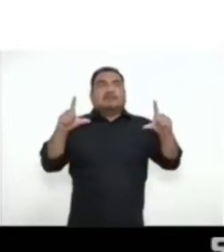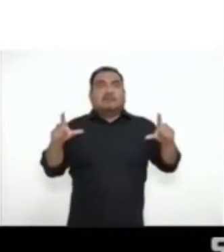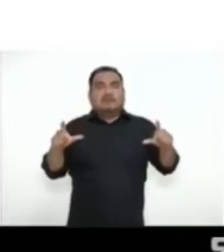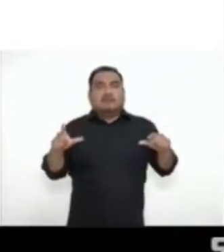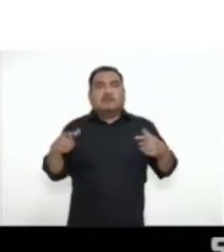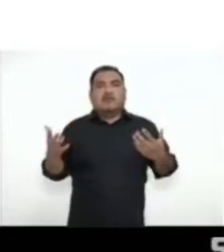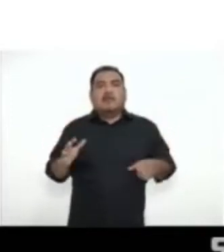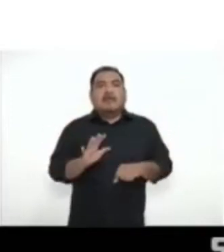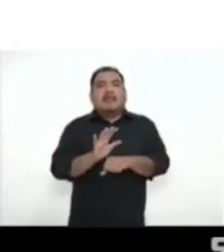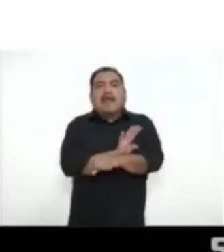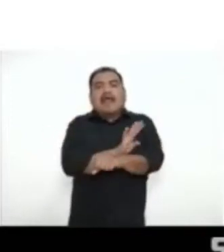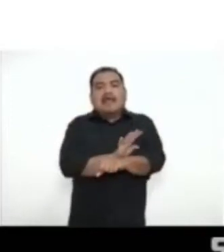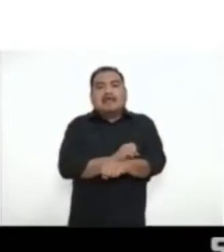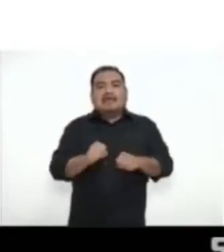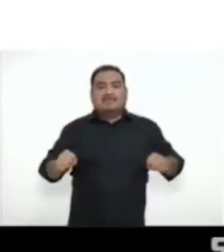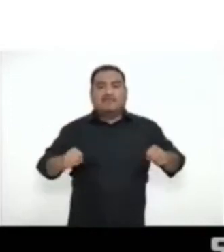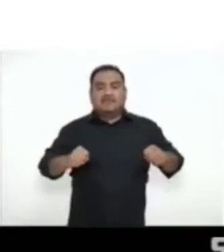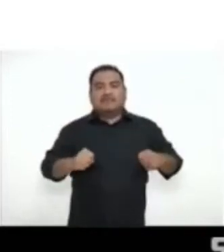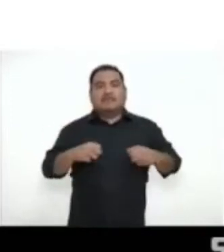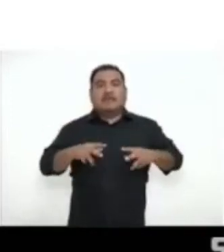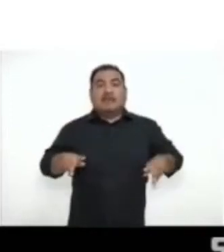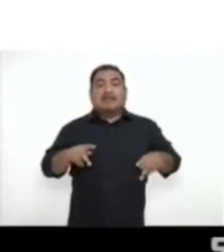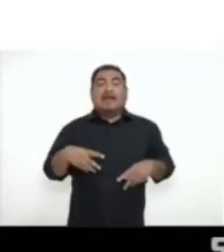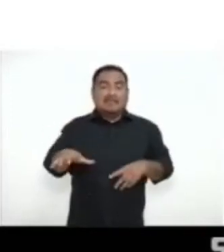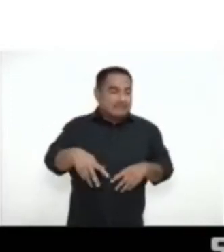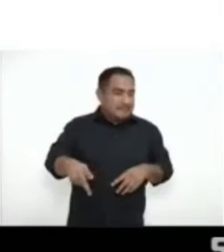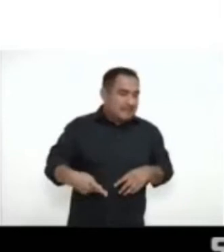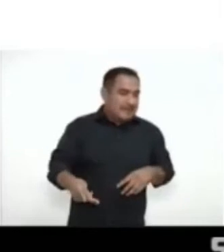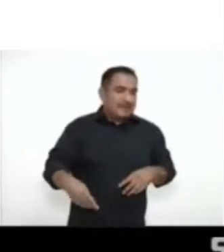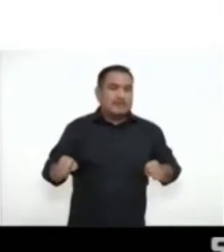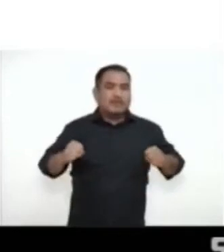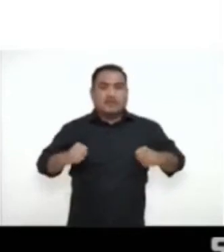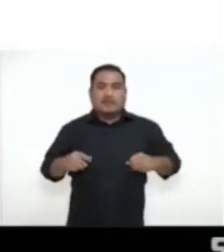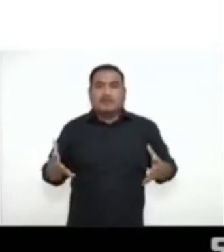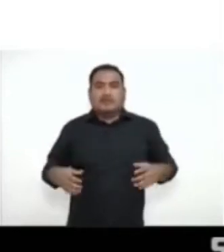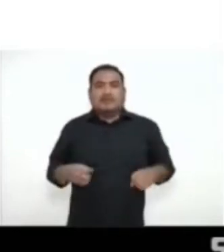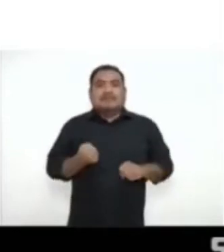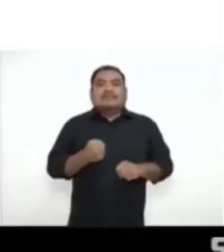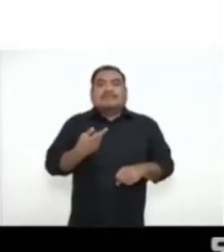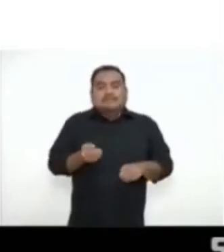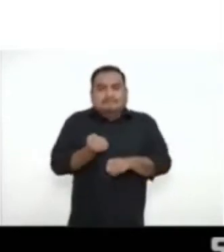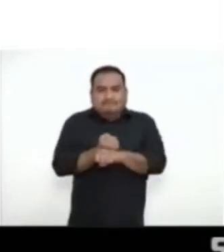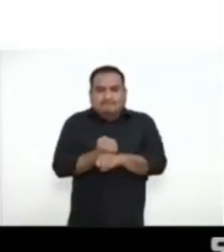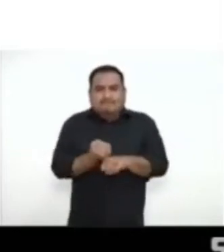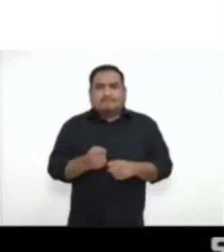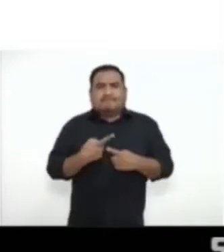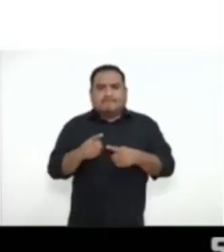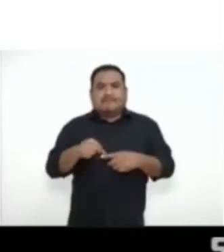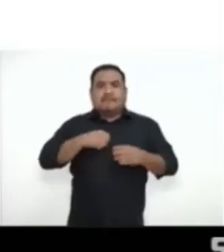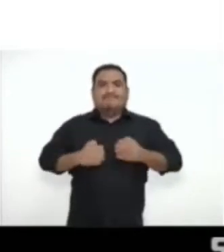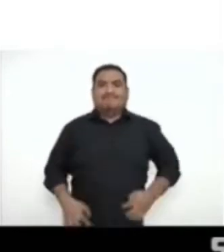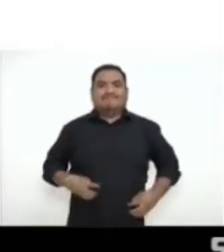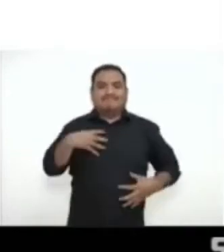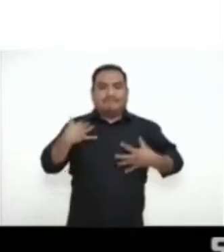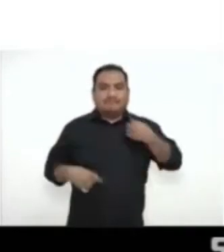se van a concentrar en las extremidades. Vas a tener descargas de adrenalina. Fíjense cómo cuando nosotros estamos en un